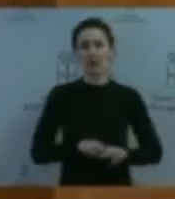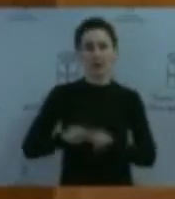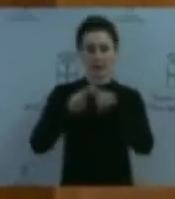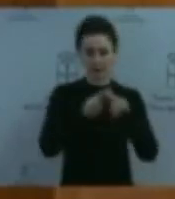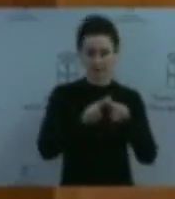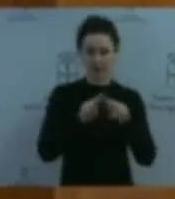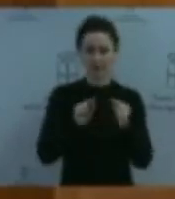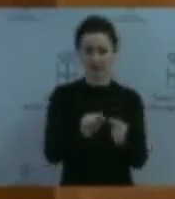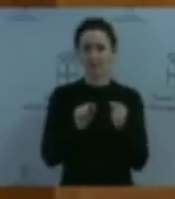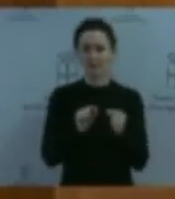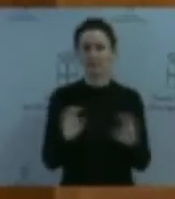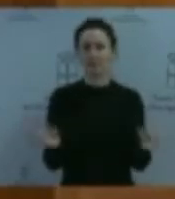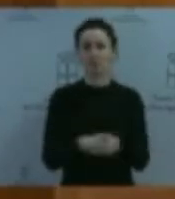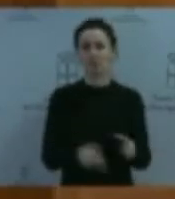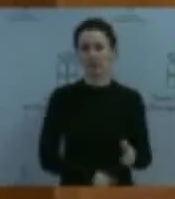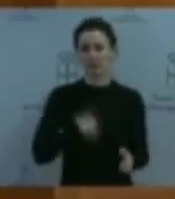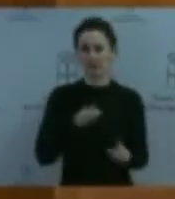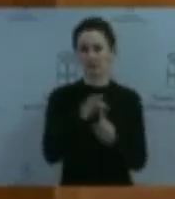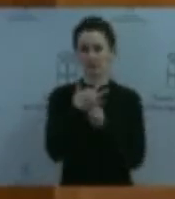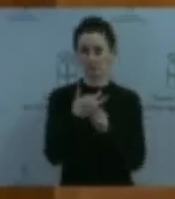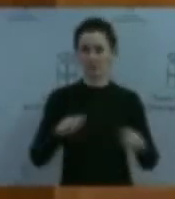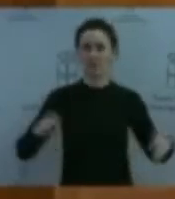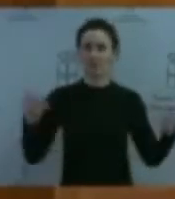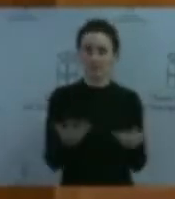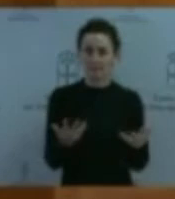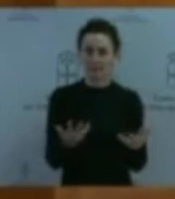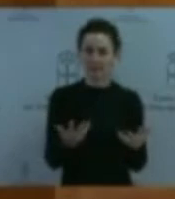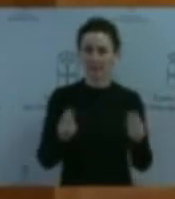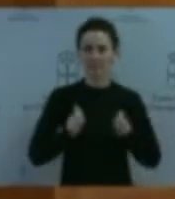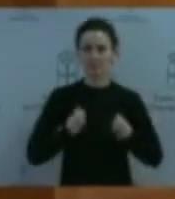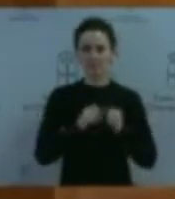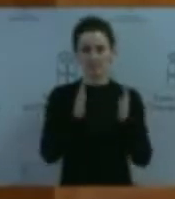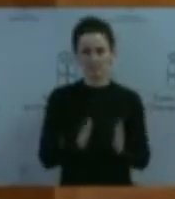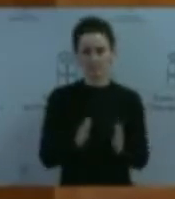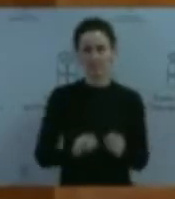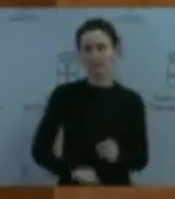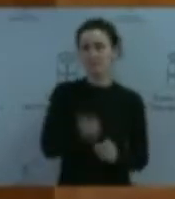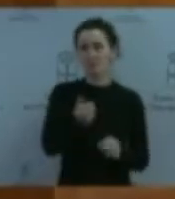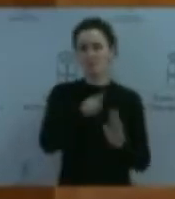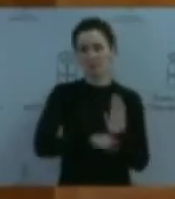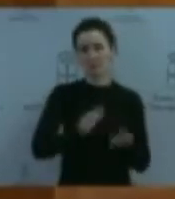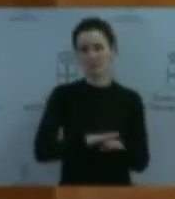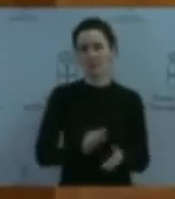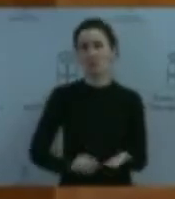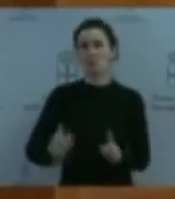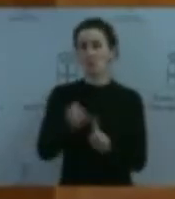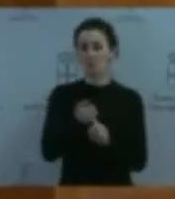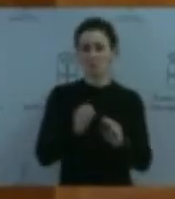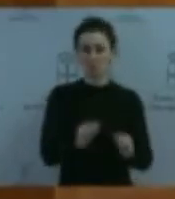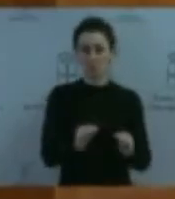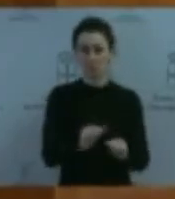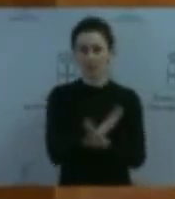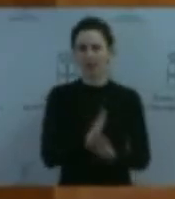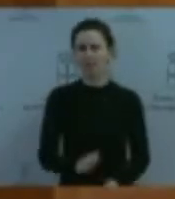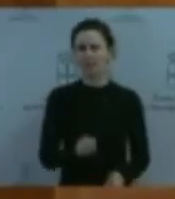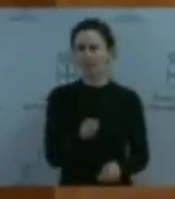situación de emergencia habitacional y aprobar medidas para su solución, que dieran, y ojalá sea así, como resultado la elaboración de una ley